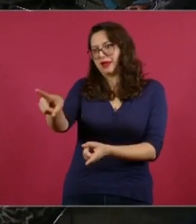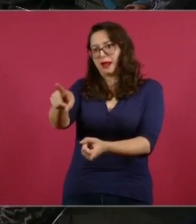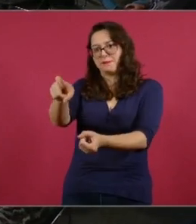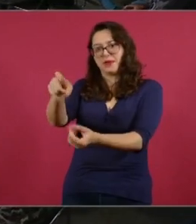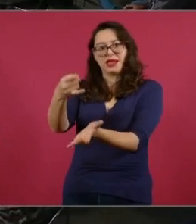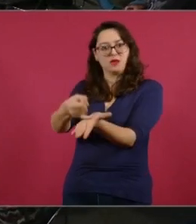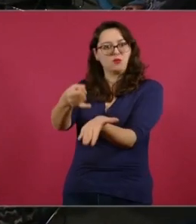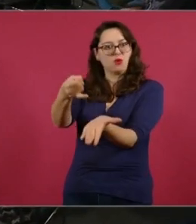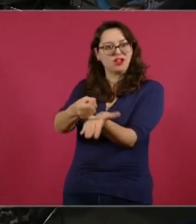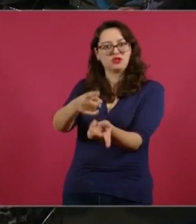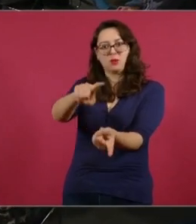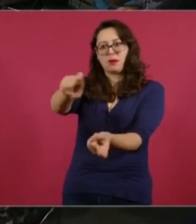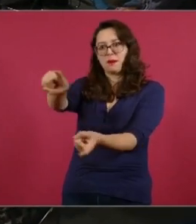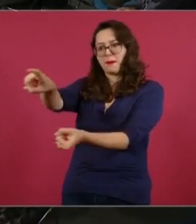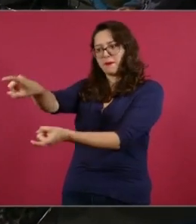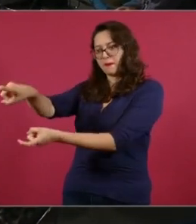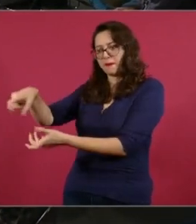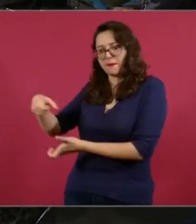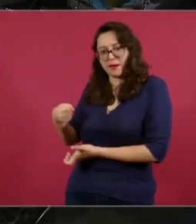porque se paga